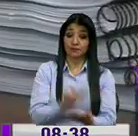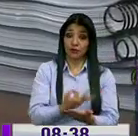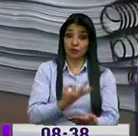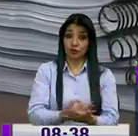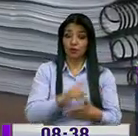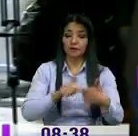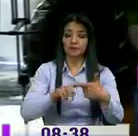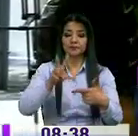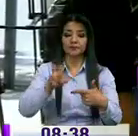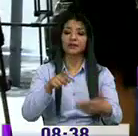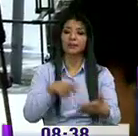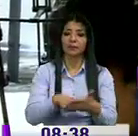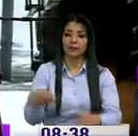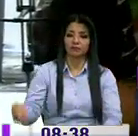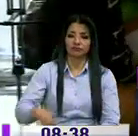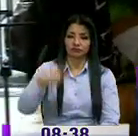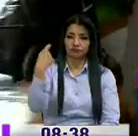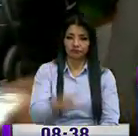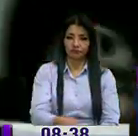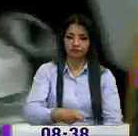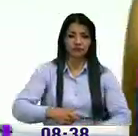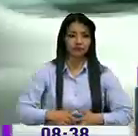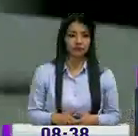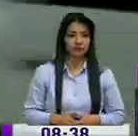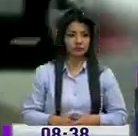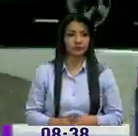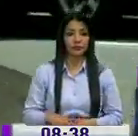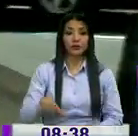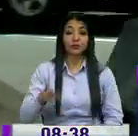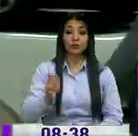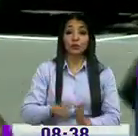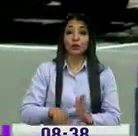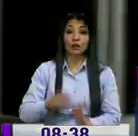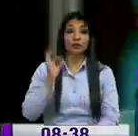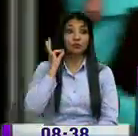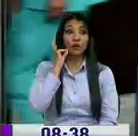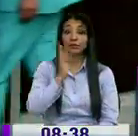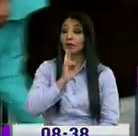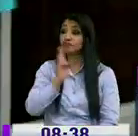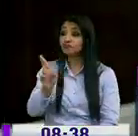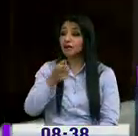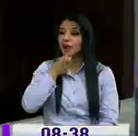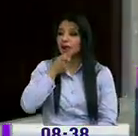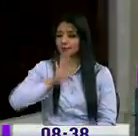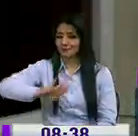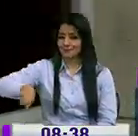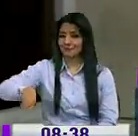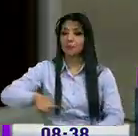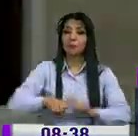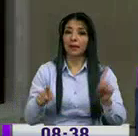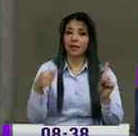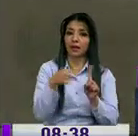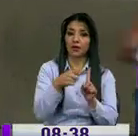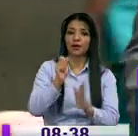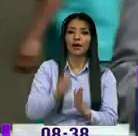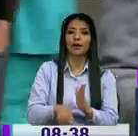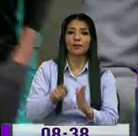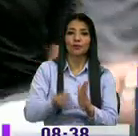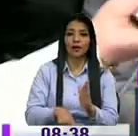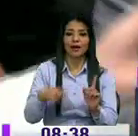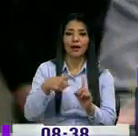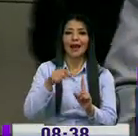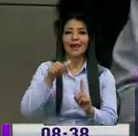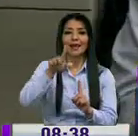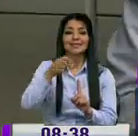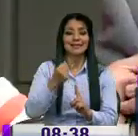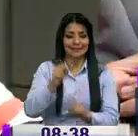y $30,000 en efectivo. Su abogada prefirió no pronunciarse, pero sí Carlos Alvear, defensa técnica de Alexis